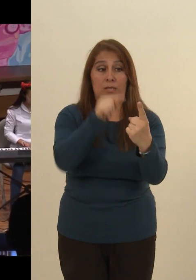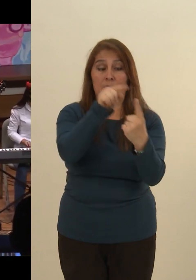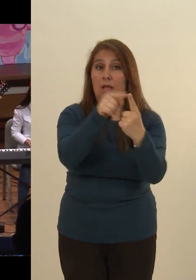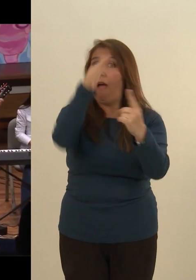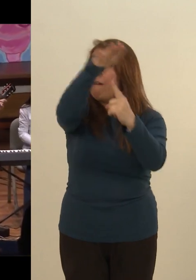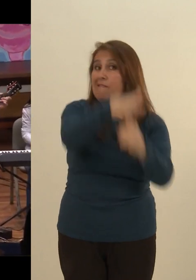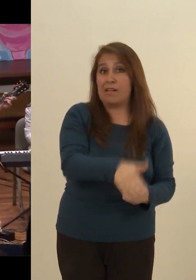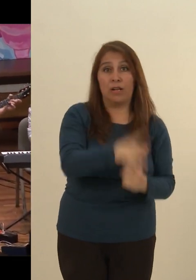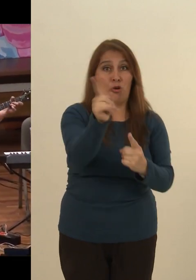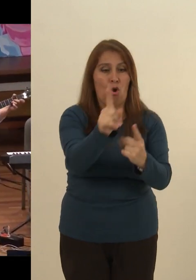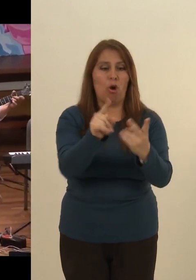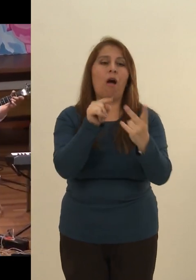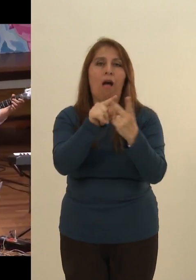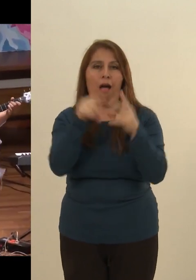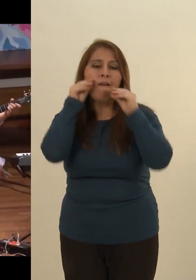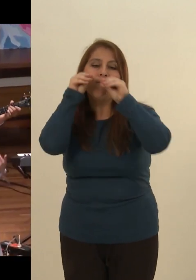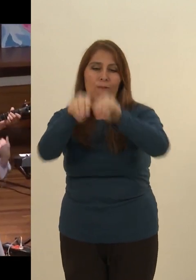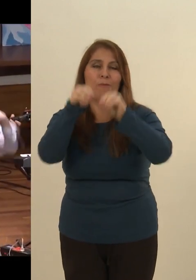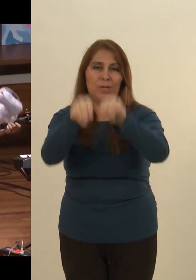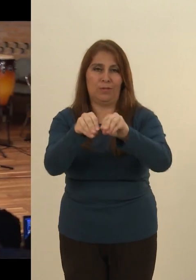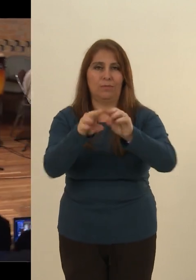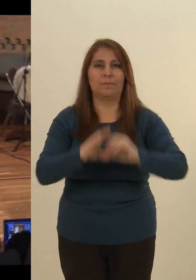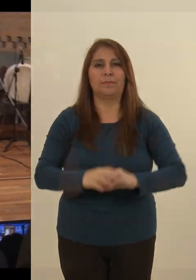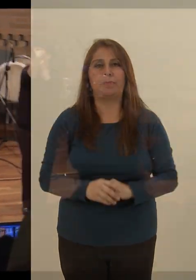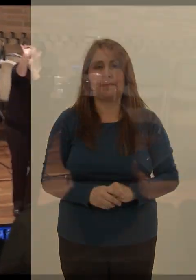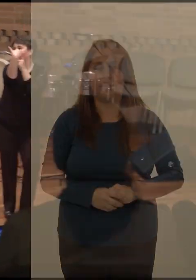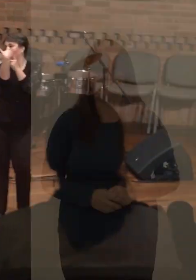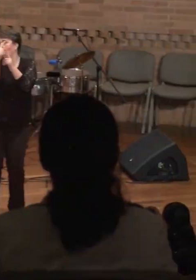grandes perspectivas, la no marginación y la formación.